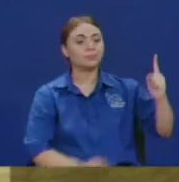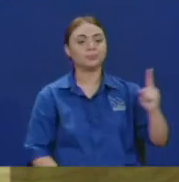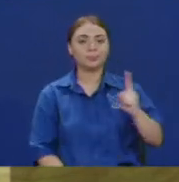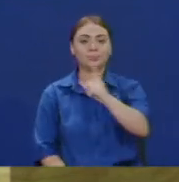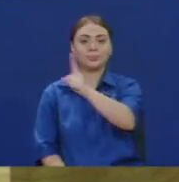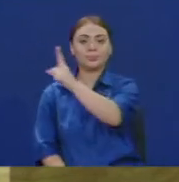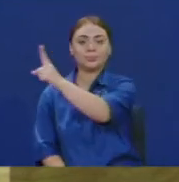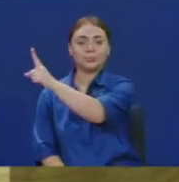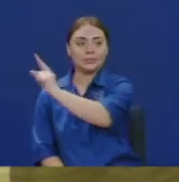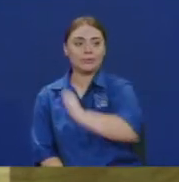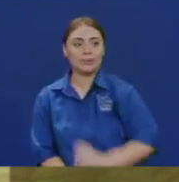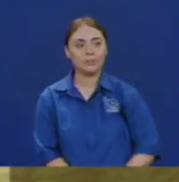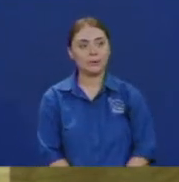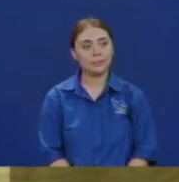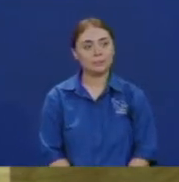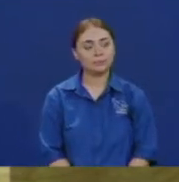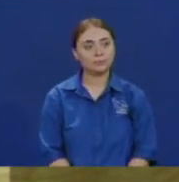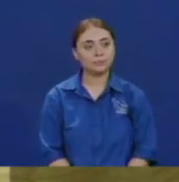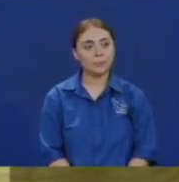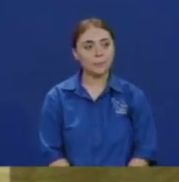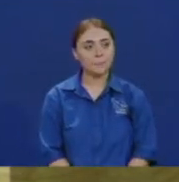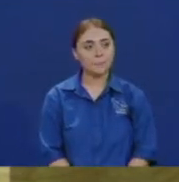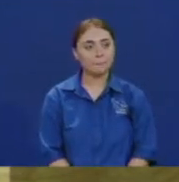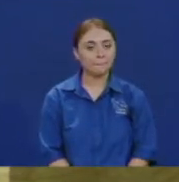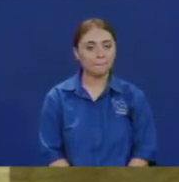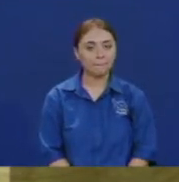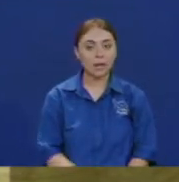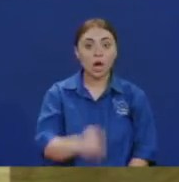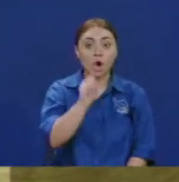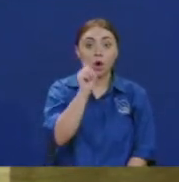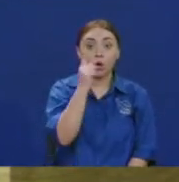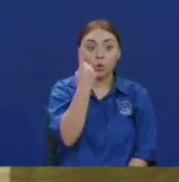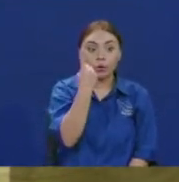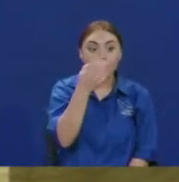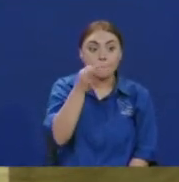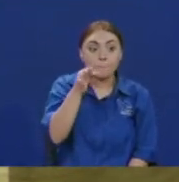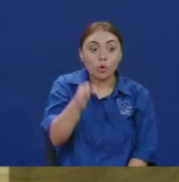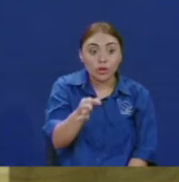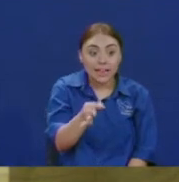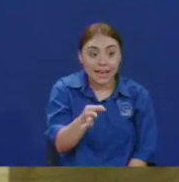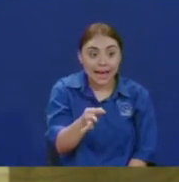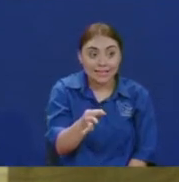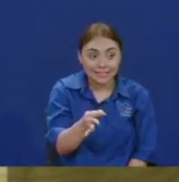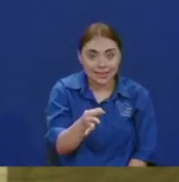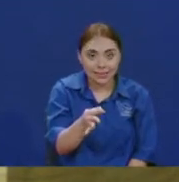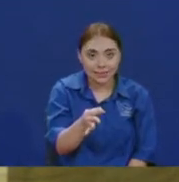Si a este descerebrado le dieron un denario, a mí.